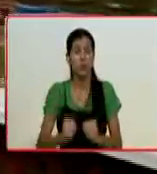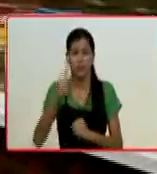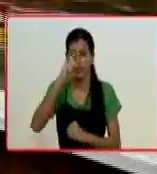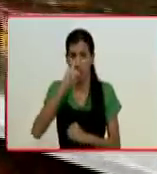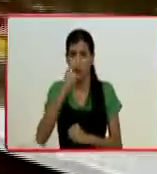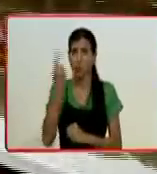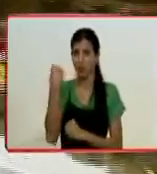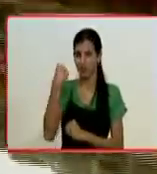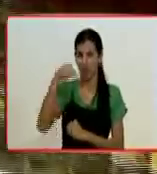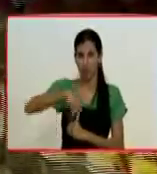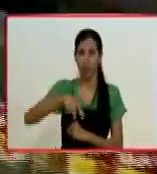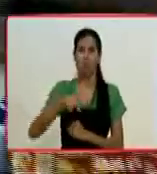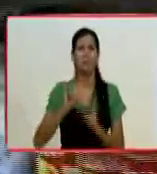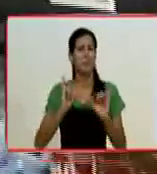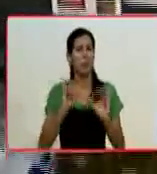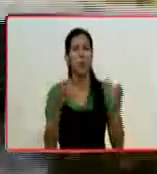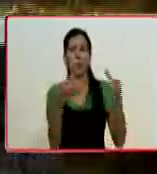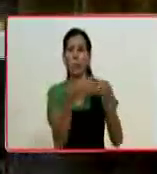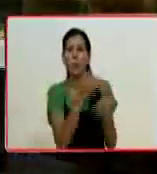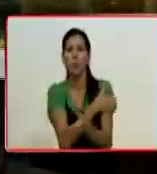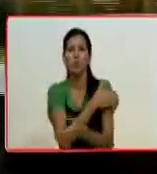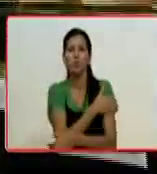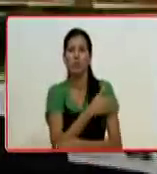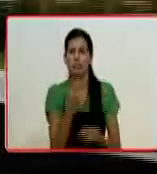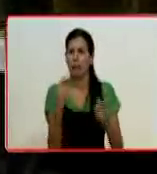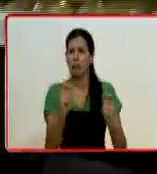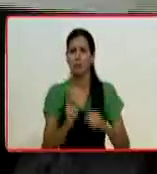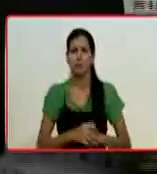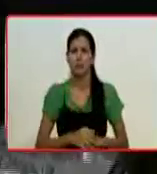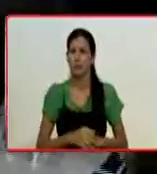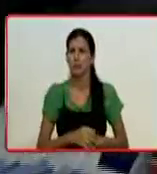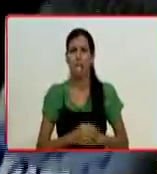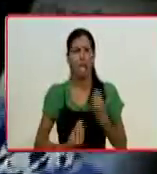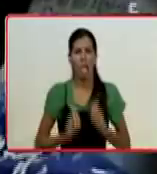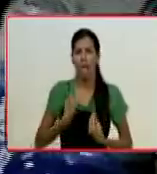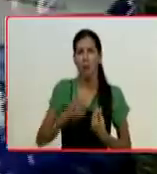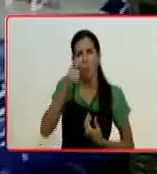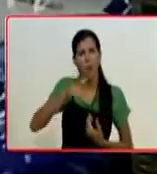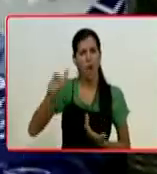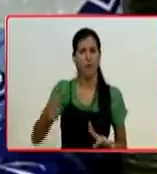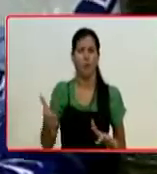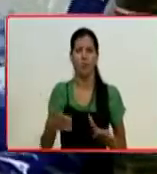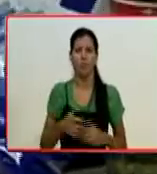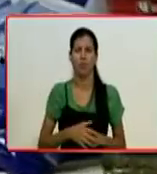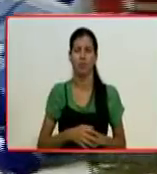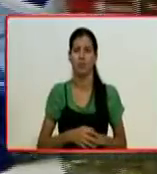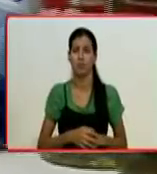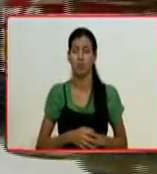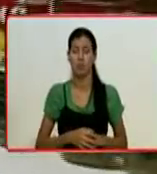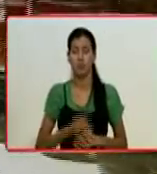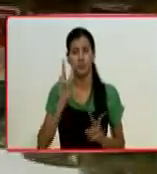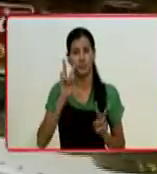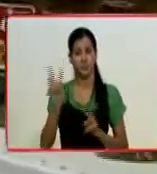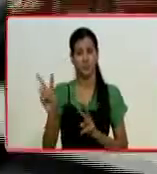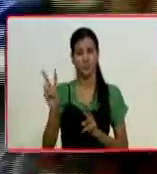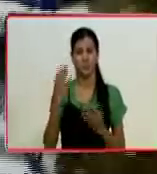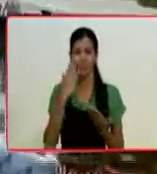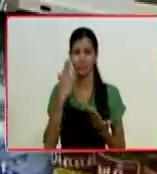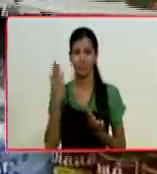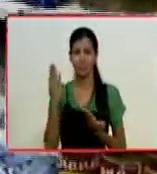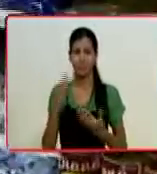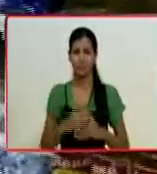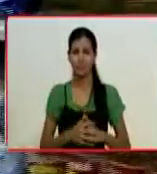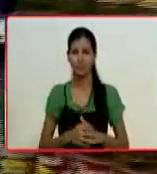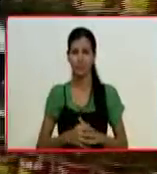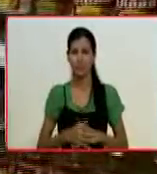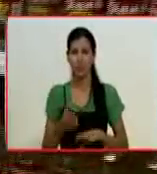factores de la oposición que quieren llevarle, por supuesto, una intranquilidad al pueblo. Aquí podemos ver en estas láminas que tenemos aquí, antes de